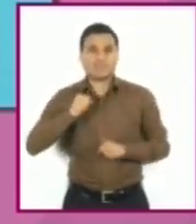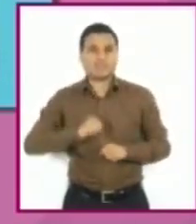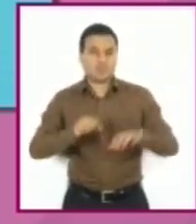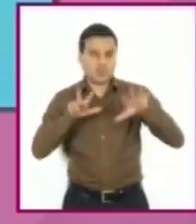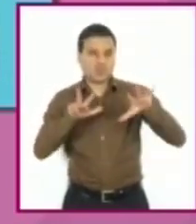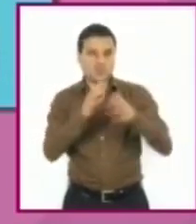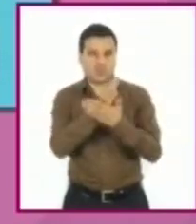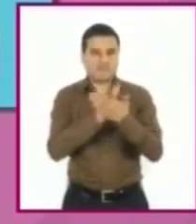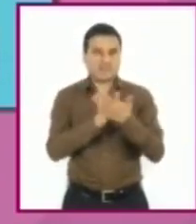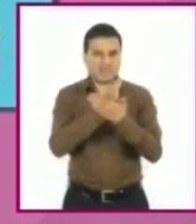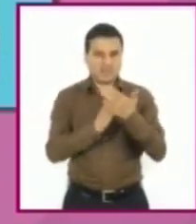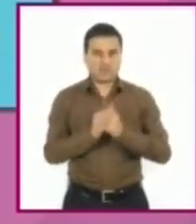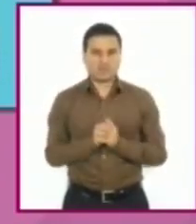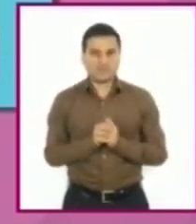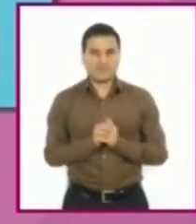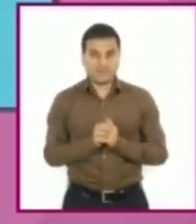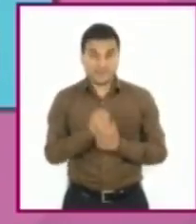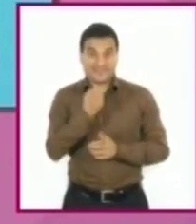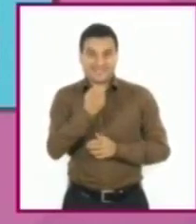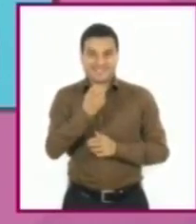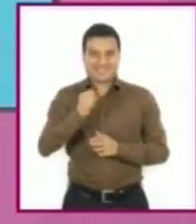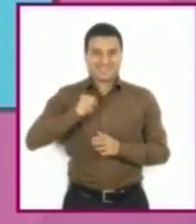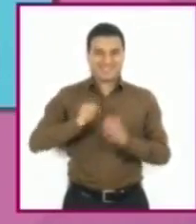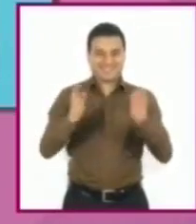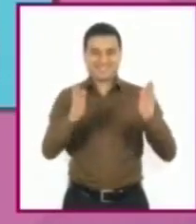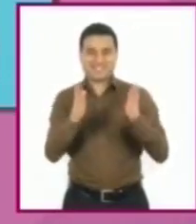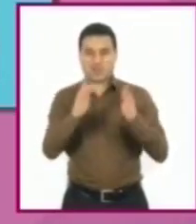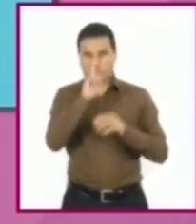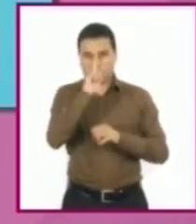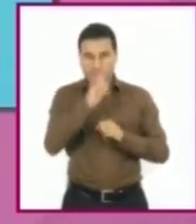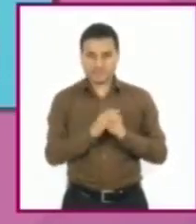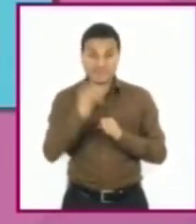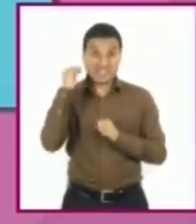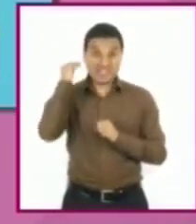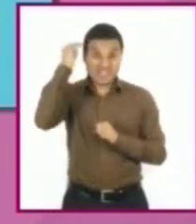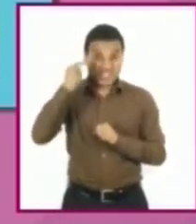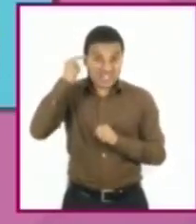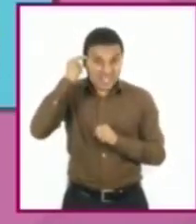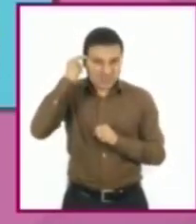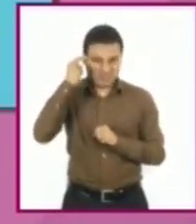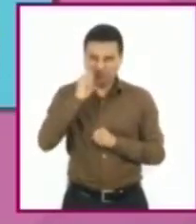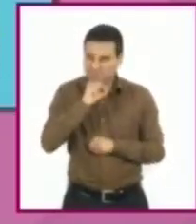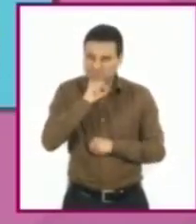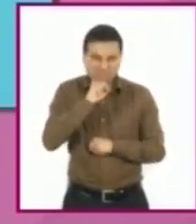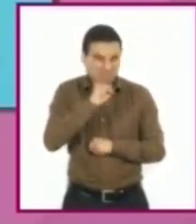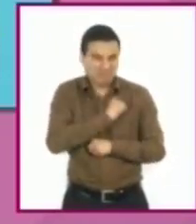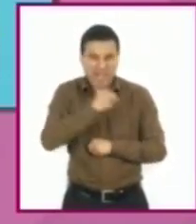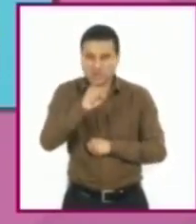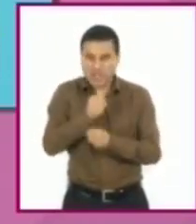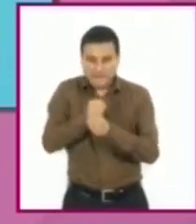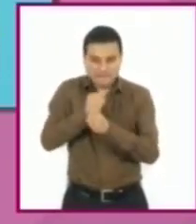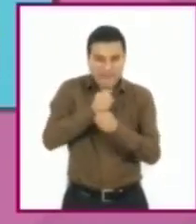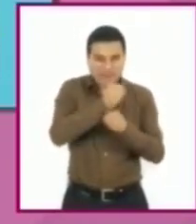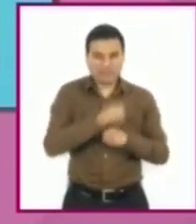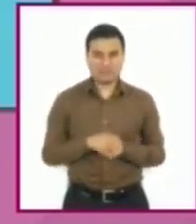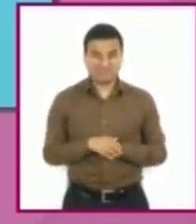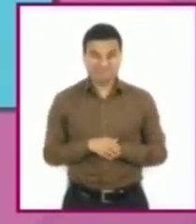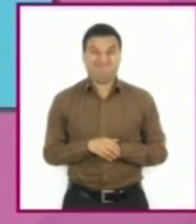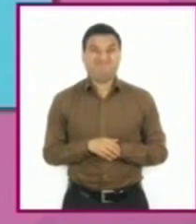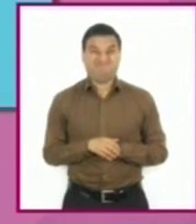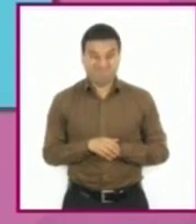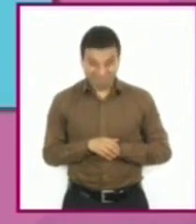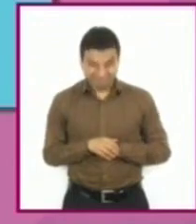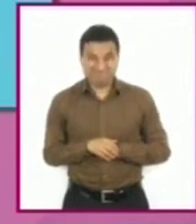XVIII. En el siglo de las luces, los monarcas europeos o déspotas ilustrados comenzaron a tomar decisiones con base